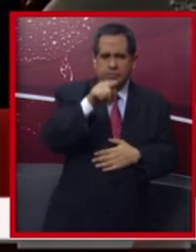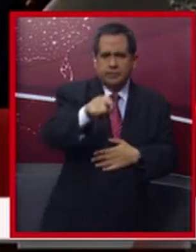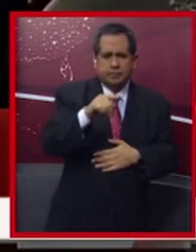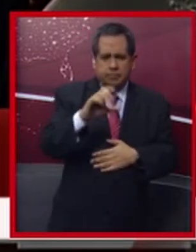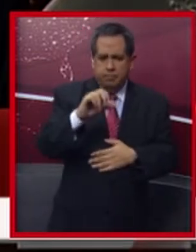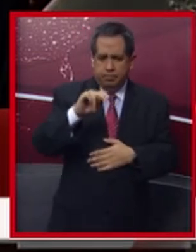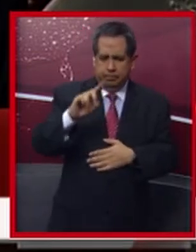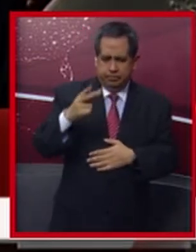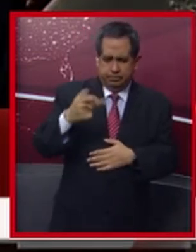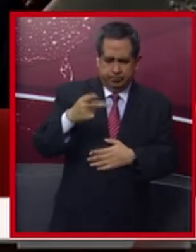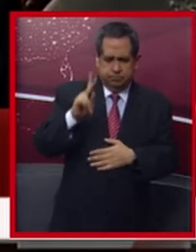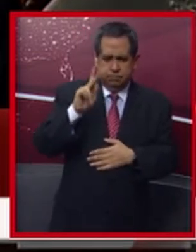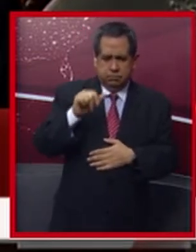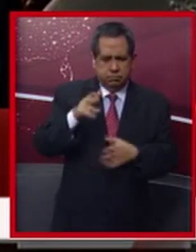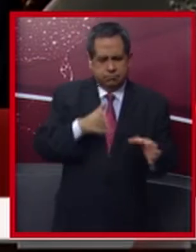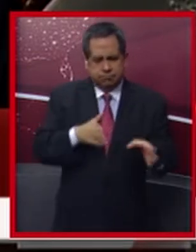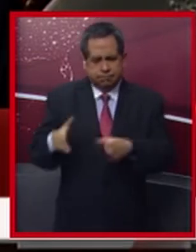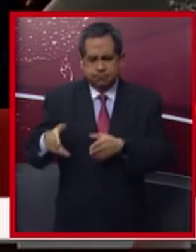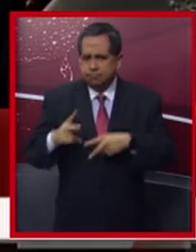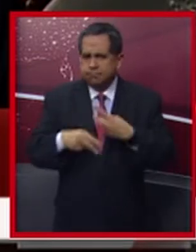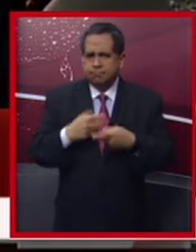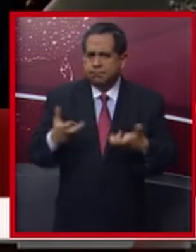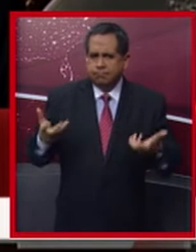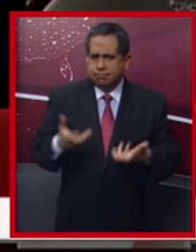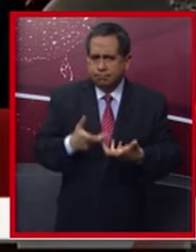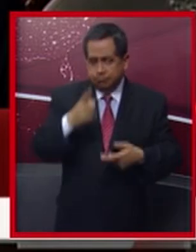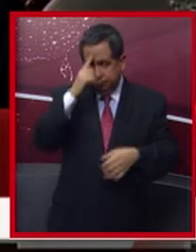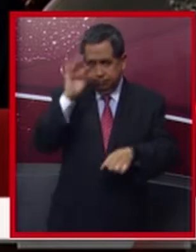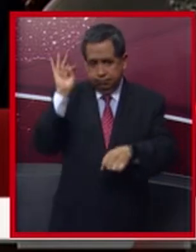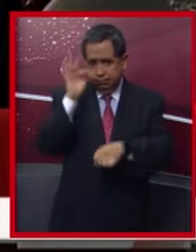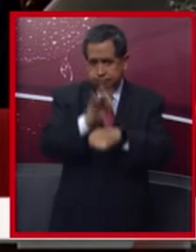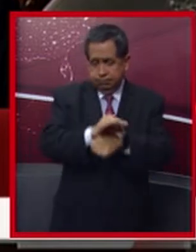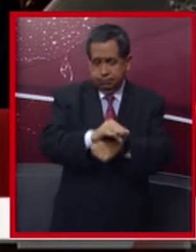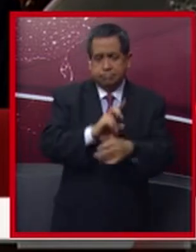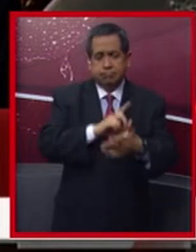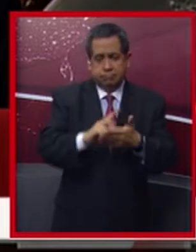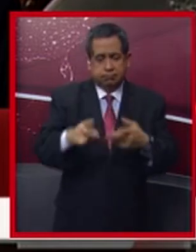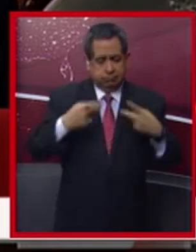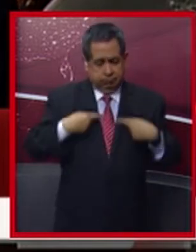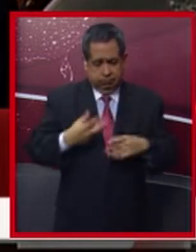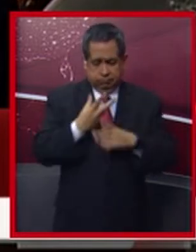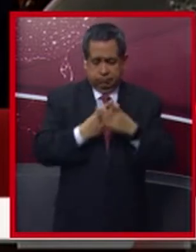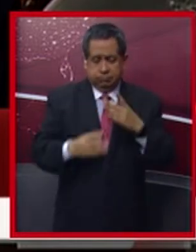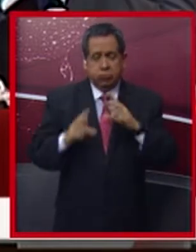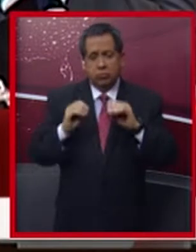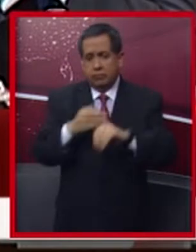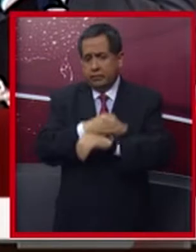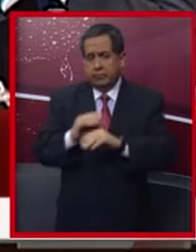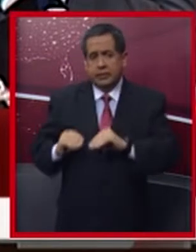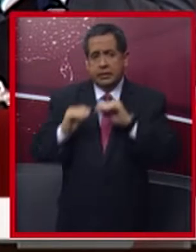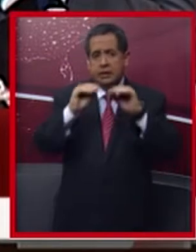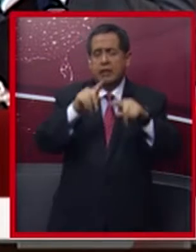de acción a adoptar en aras de defender los derechos de los migrantes y sus familias.